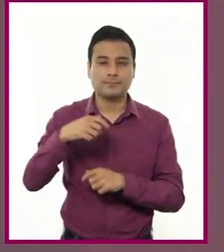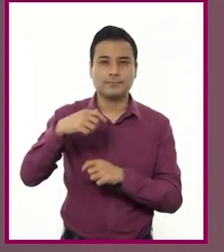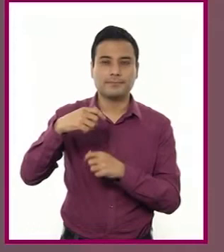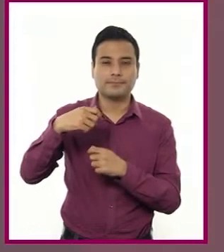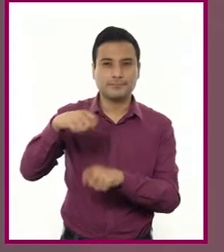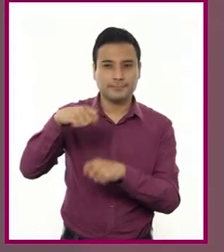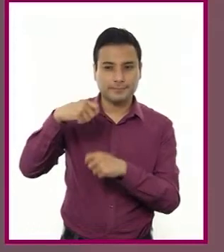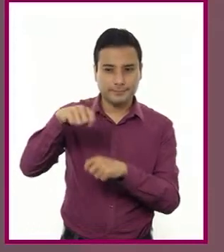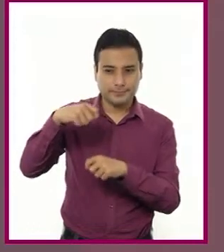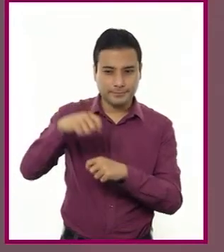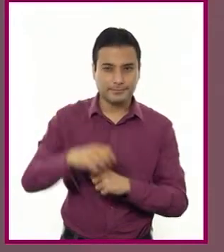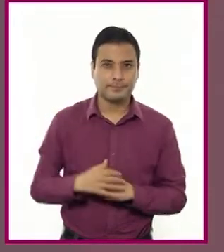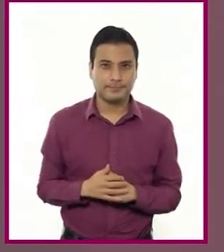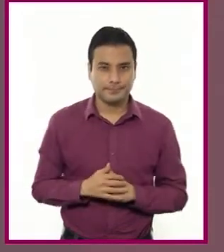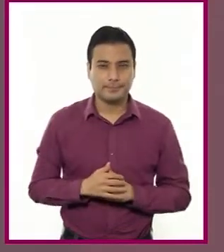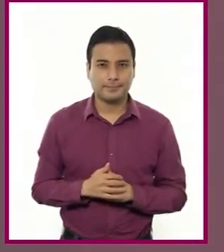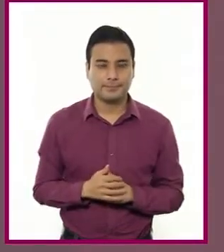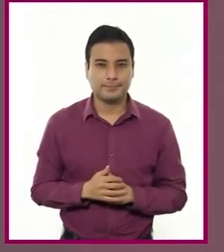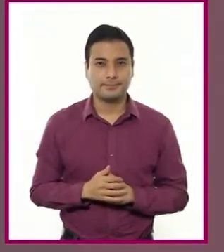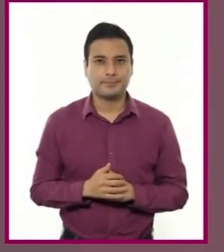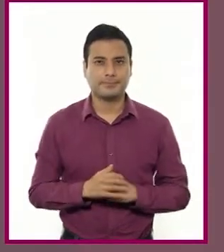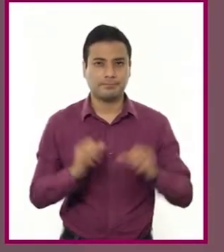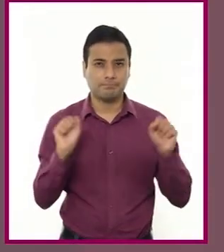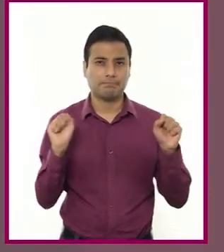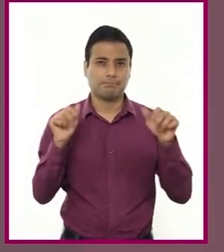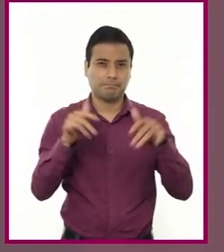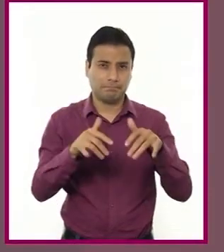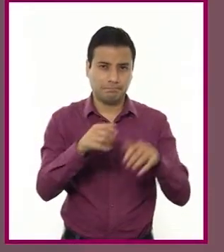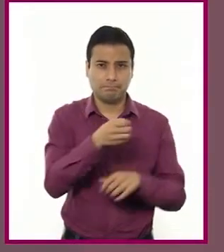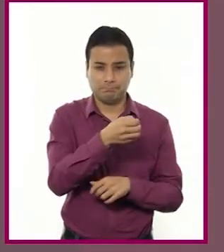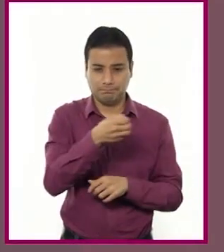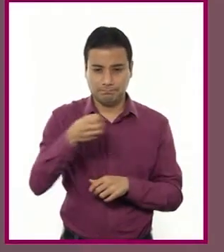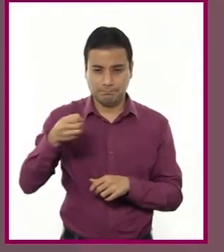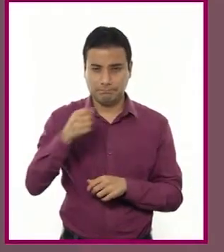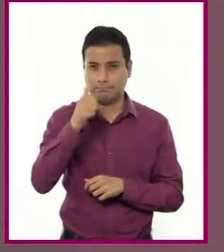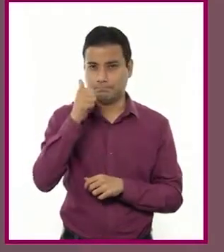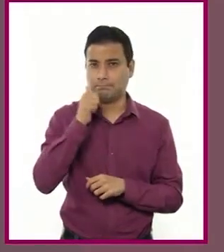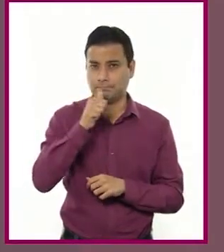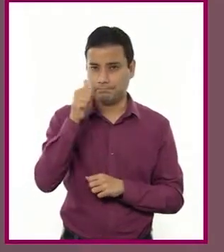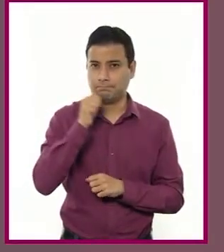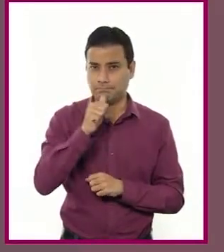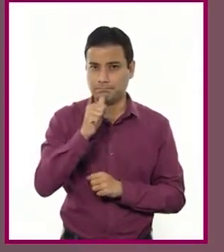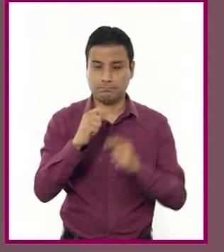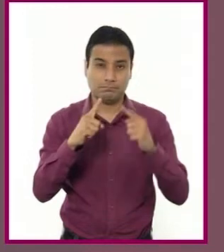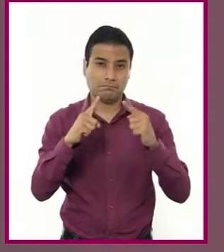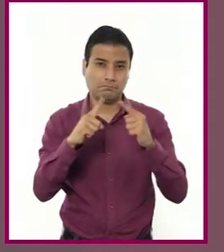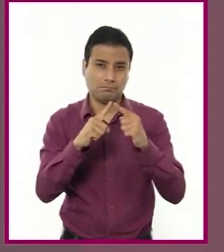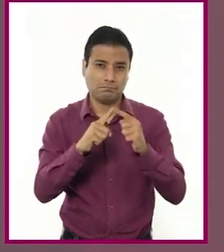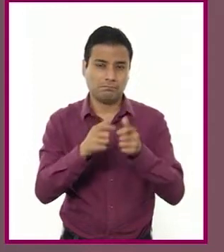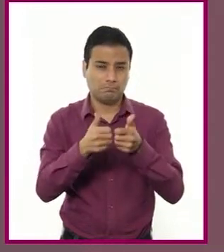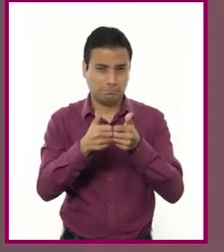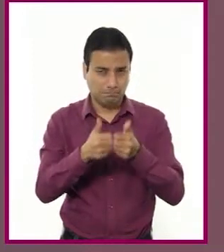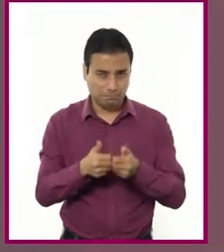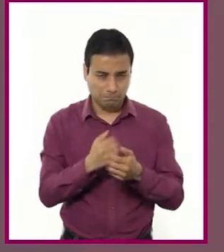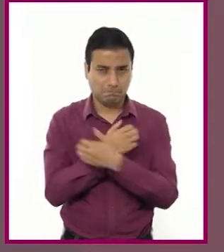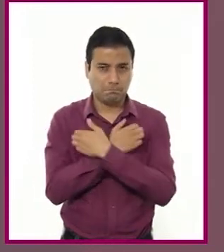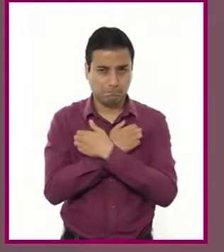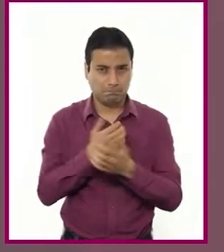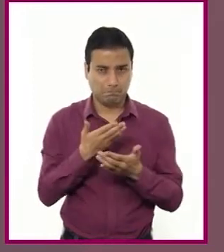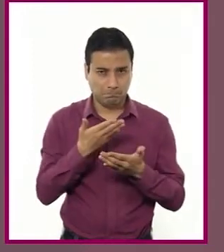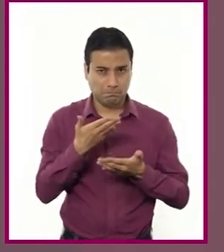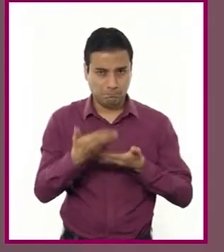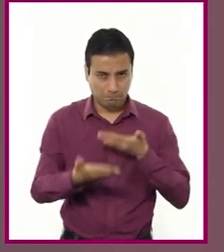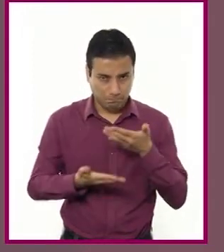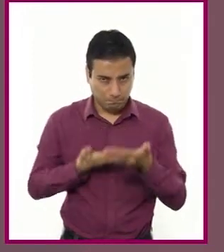que asistían a las ceremonias ordenadamente y permanecían en el templo con gran compostura. Durante